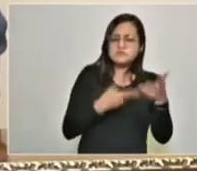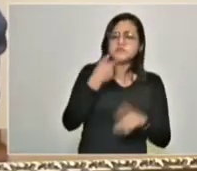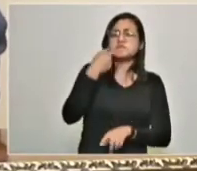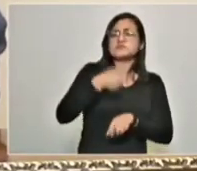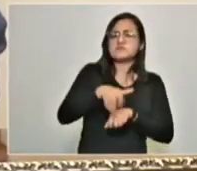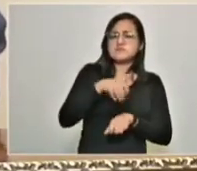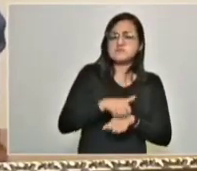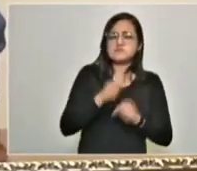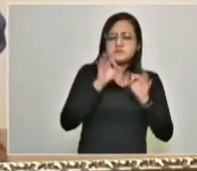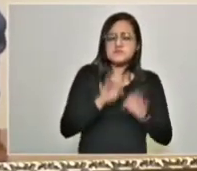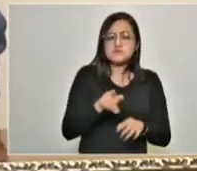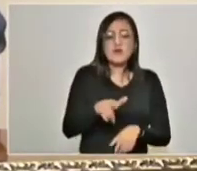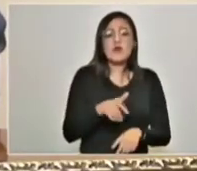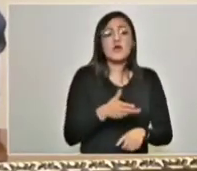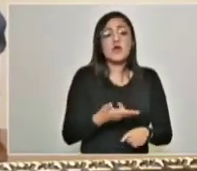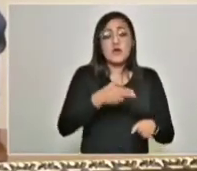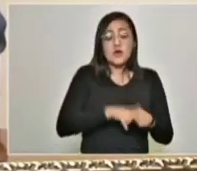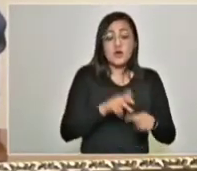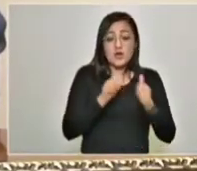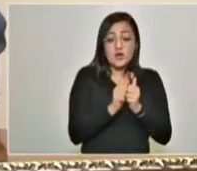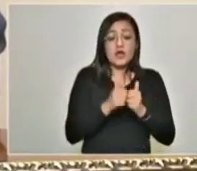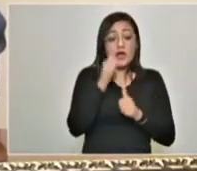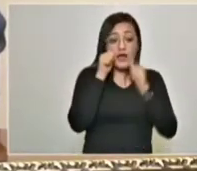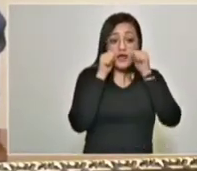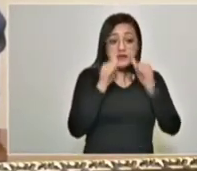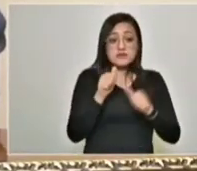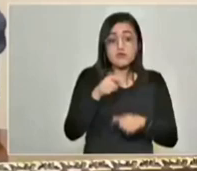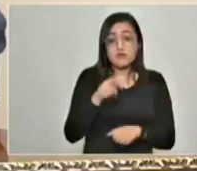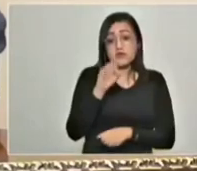número de hospitales con atención a COVID,